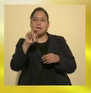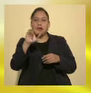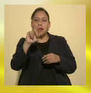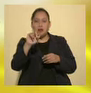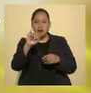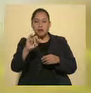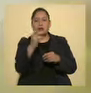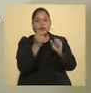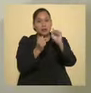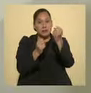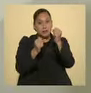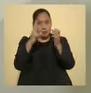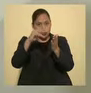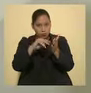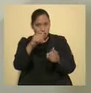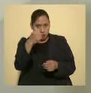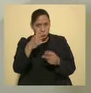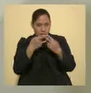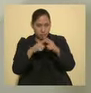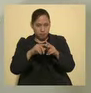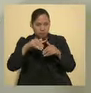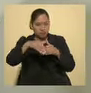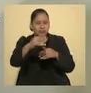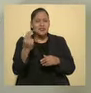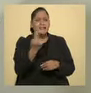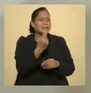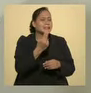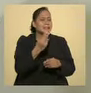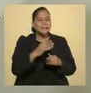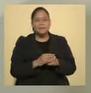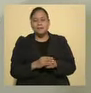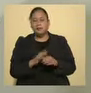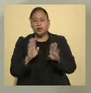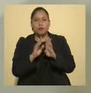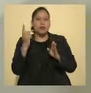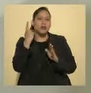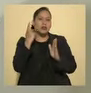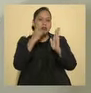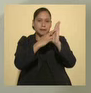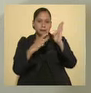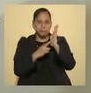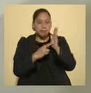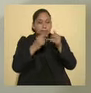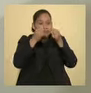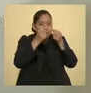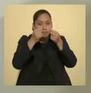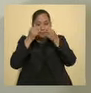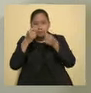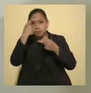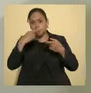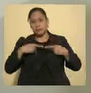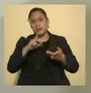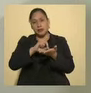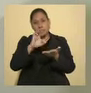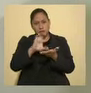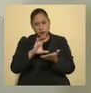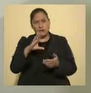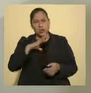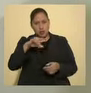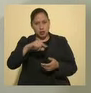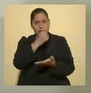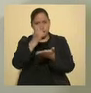2011. El INDEPEDI nace como una necesidad de mantener una política pública de atención a las personas con discapacidad en la Ciudad de